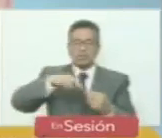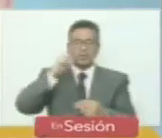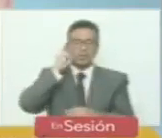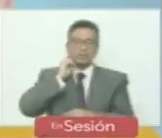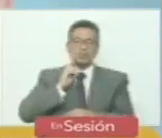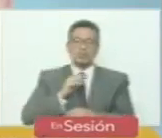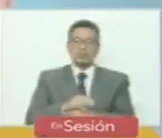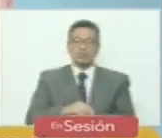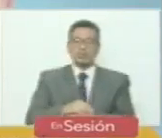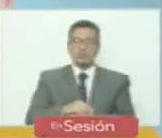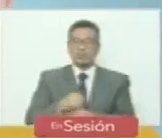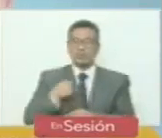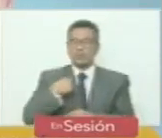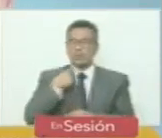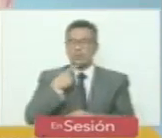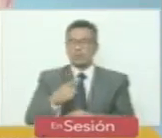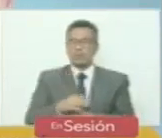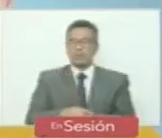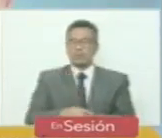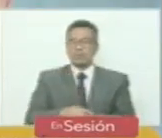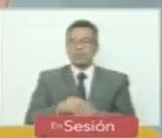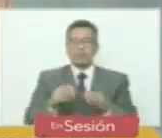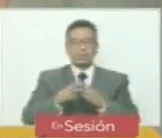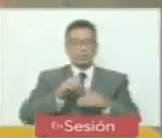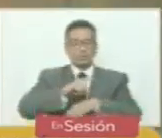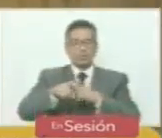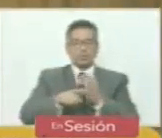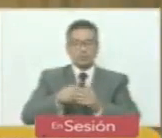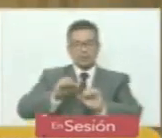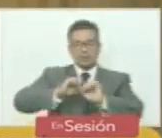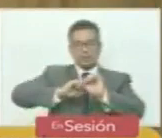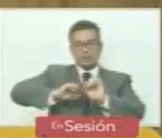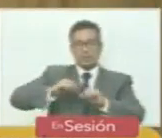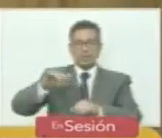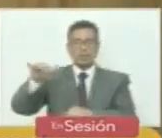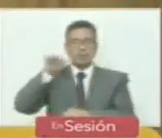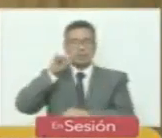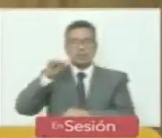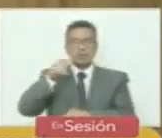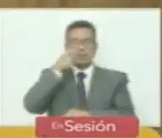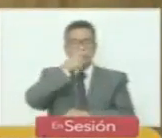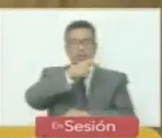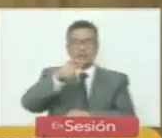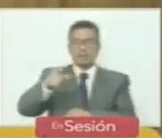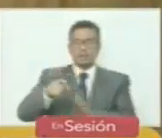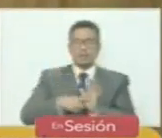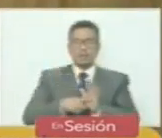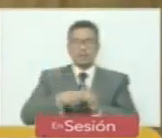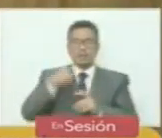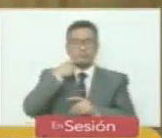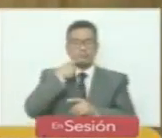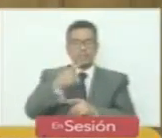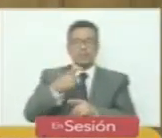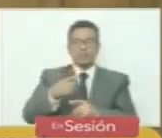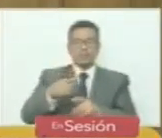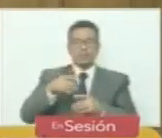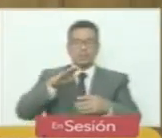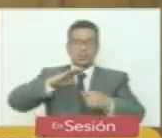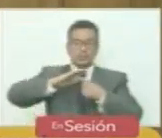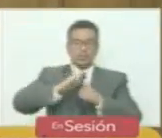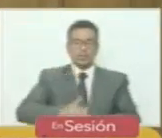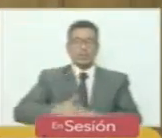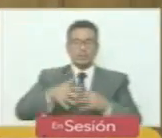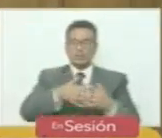Bolivariana para manifestar total rechazo y denunciar públicamente los atropellos del Imperio